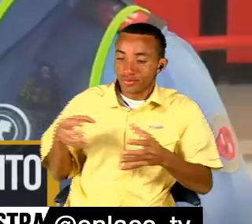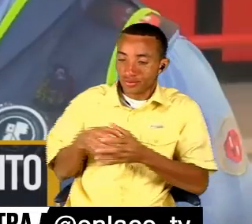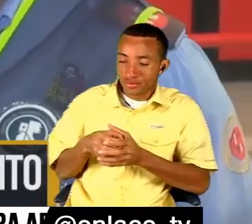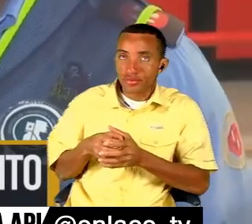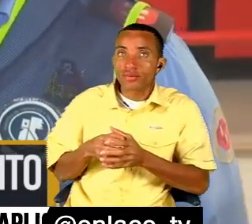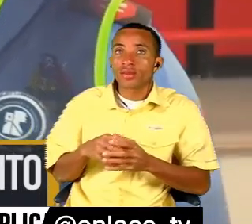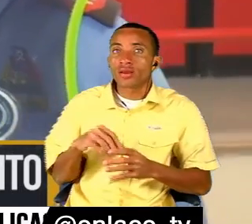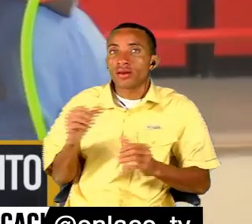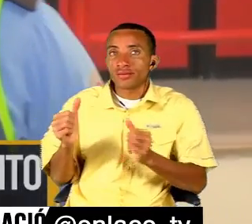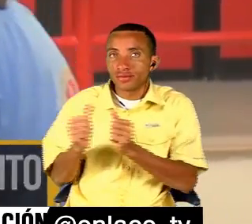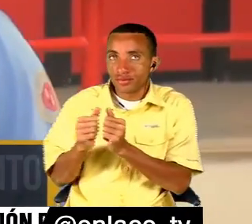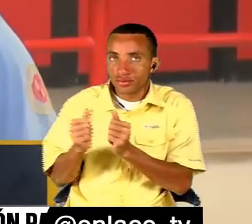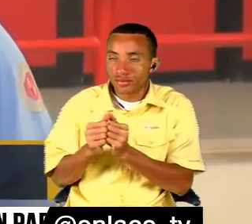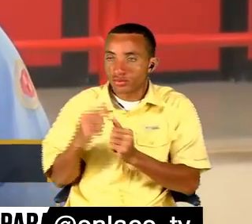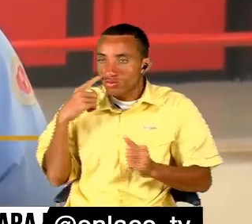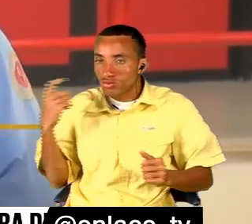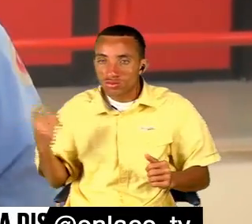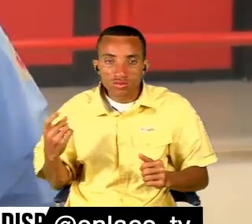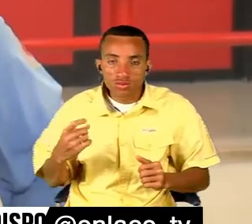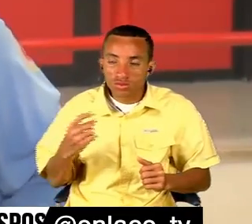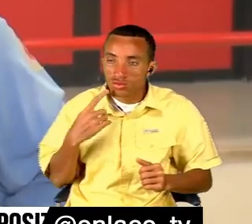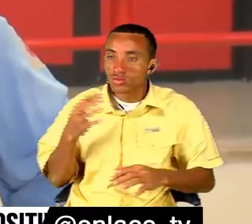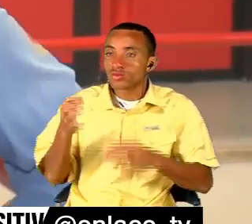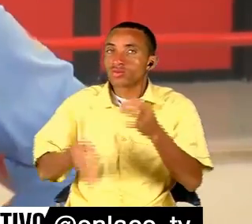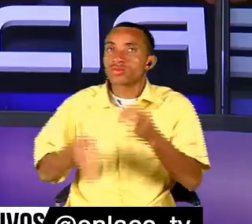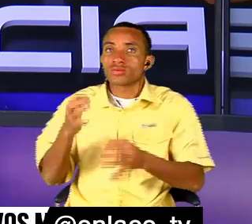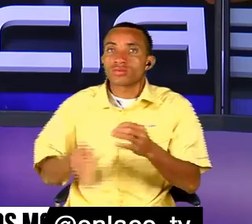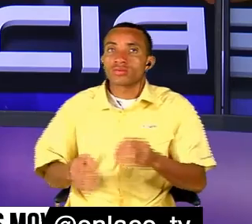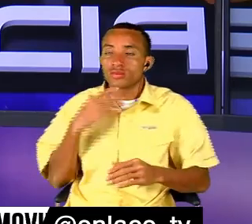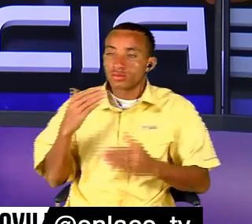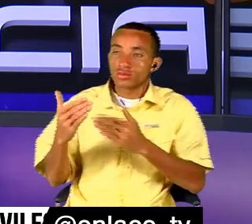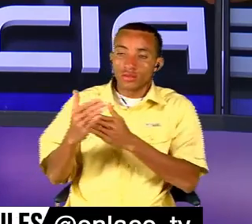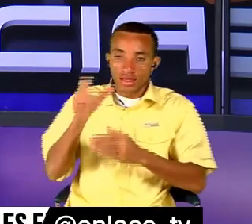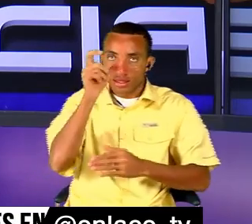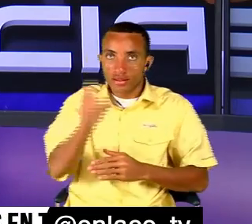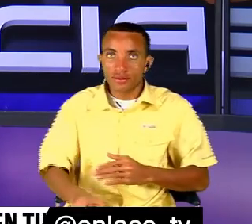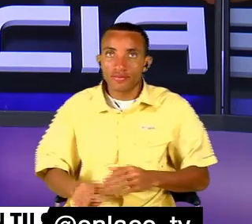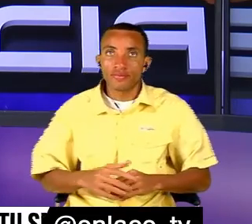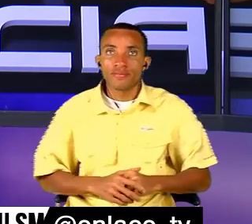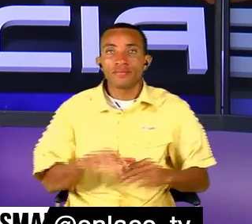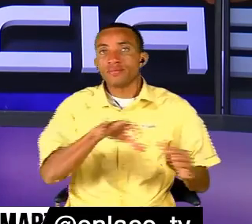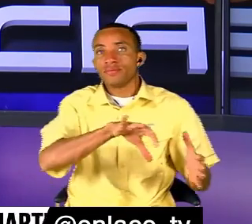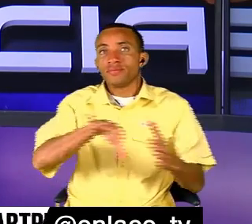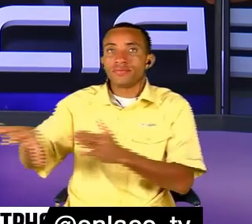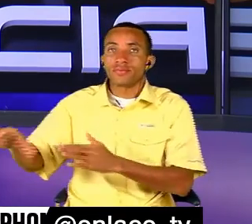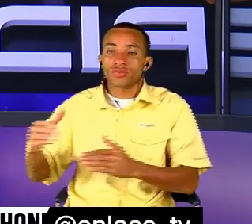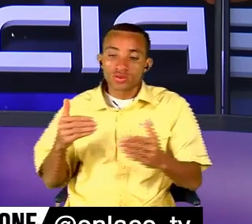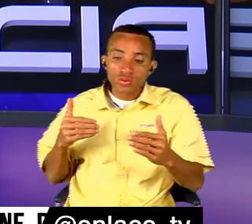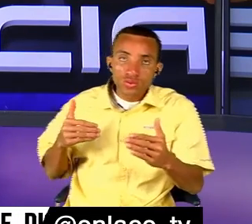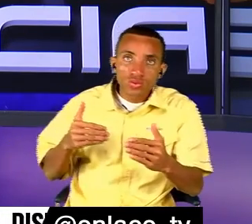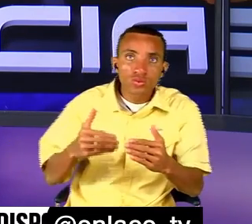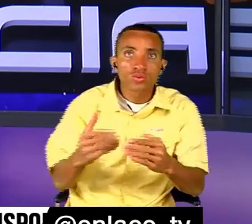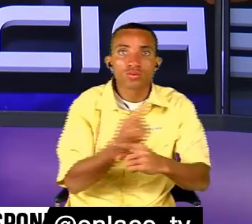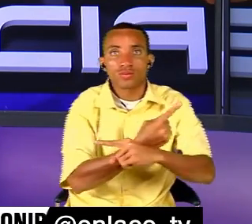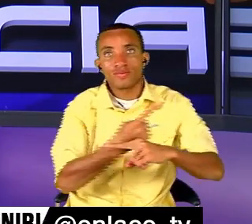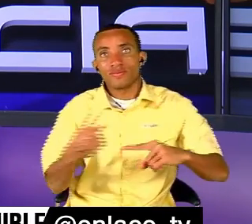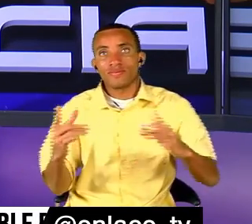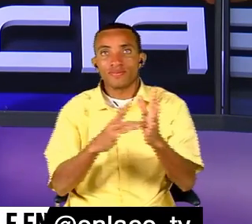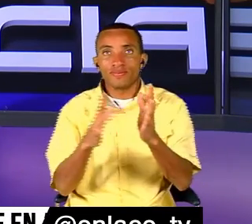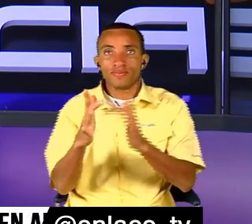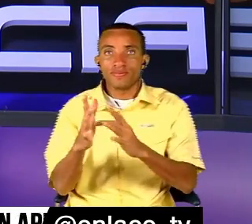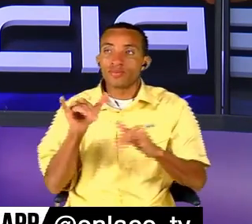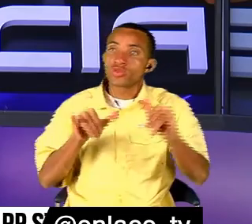agredido para adelantar las diligencias judiciales contra su agresor. Se acerca la Semana Santa y el aeropuerto Yariguíes se alista para atender a